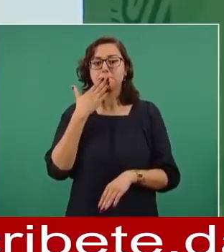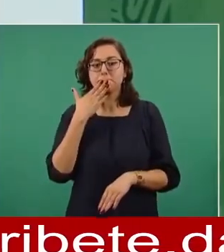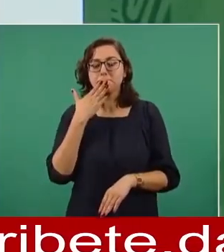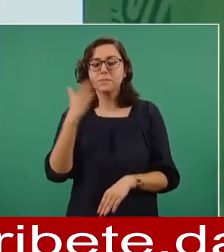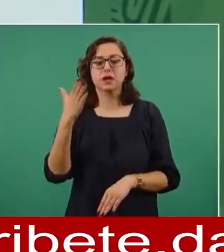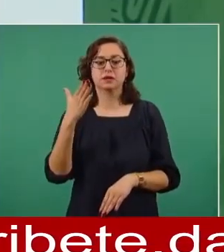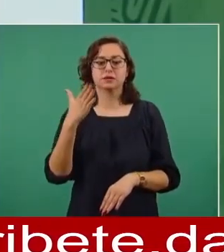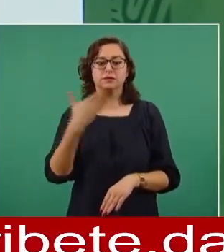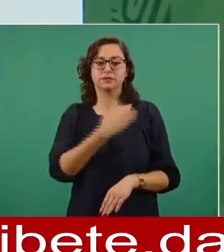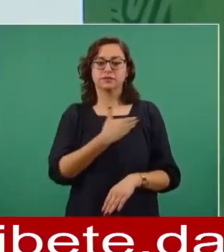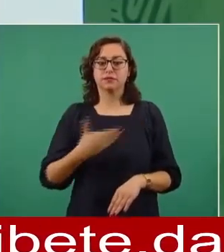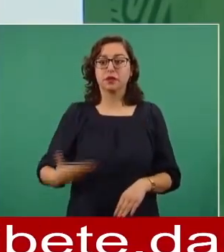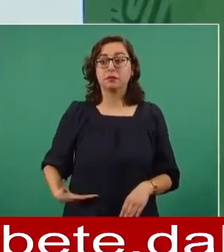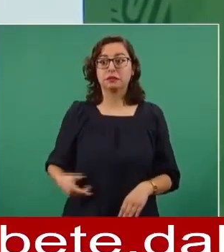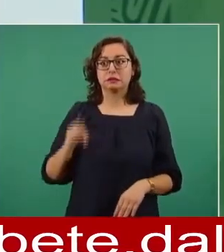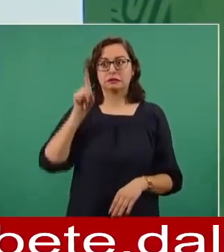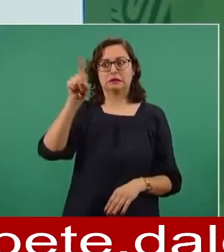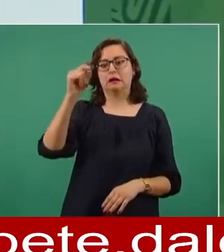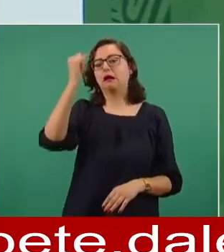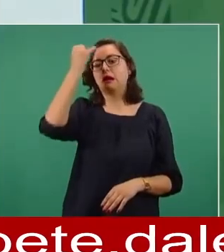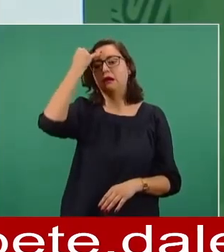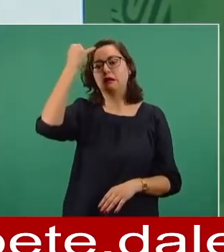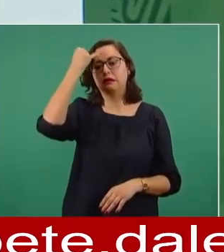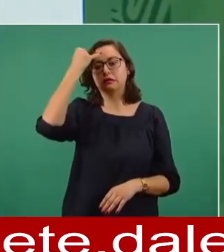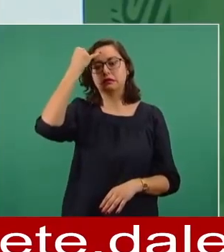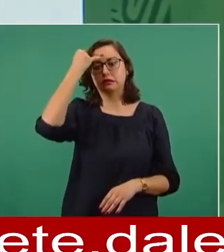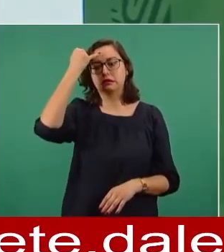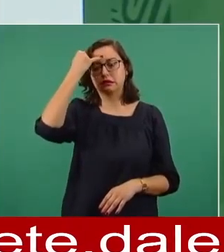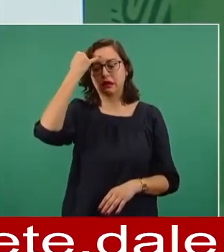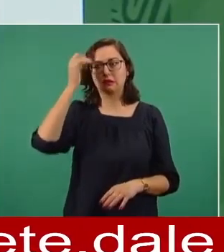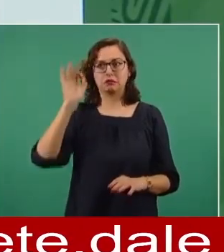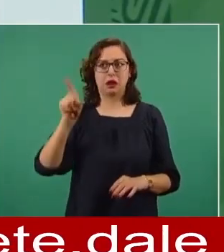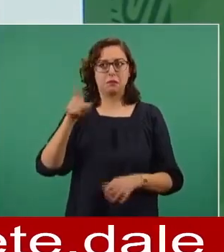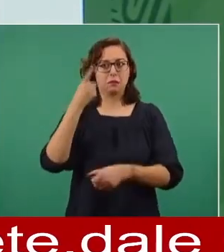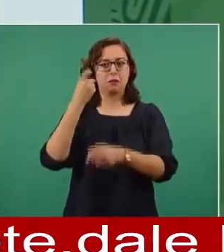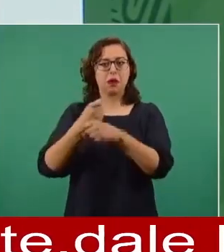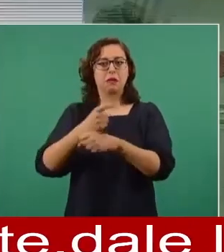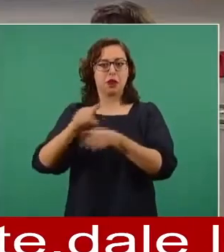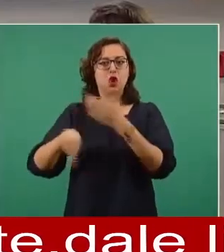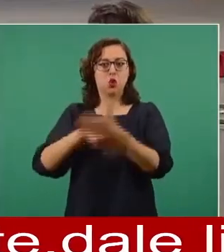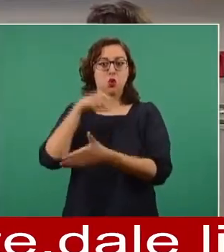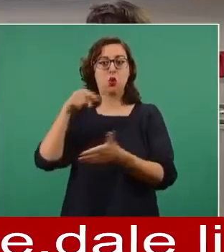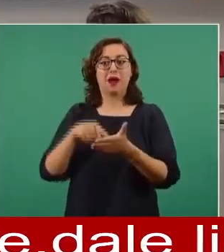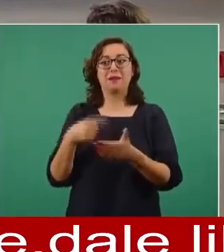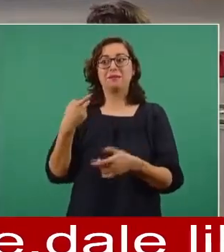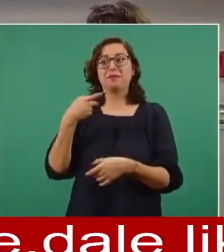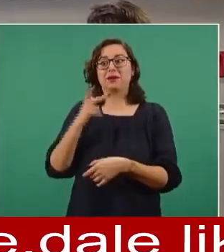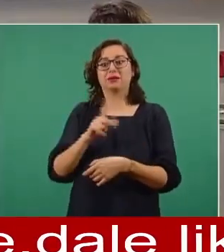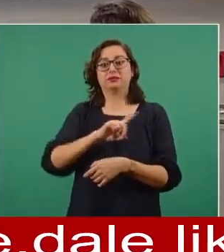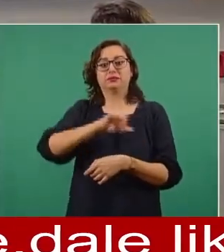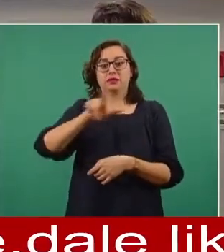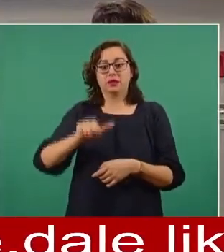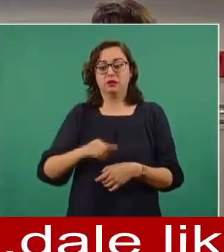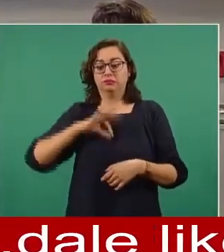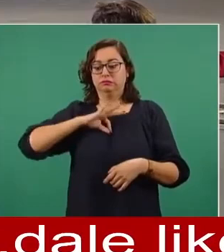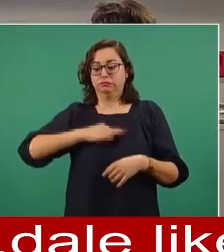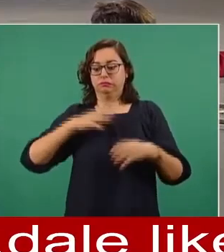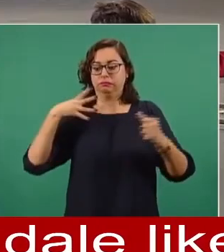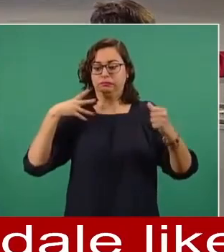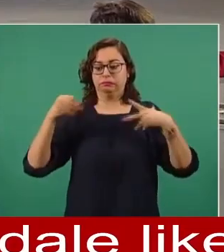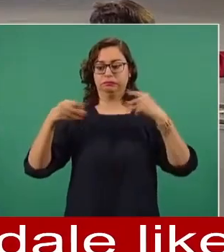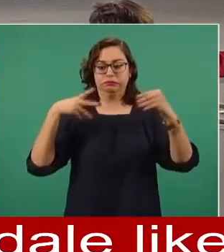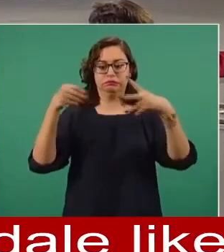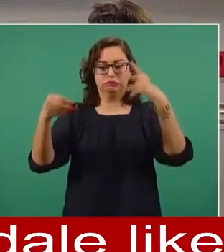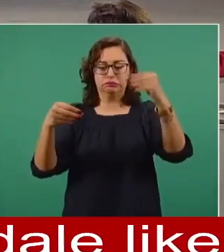de la India. Sin embargo, con la pandemia bajó,